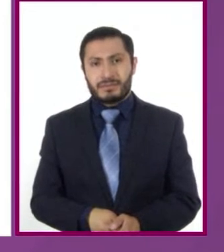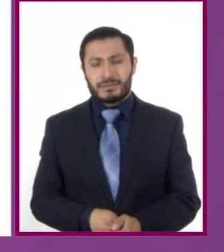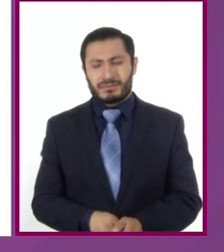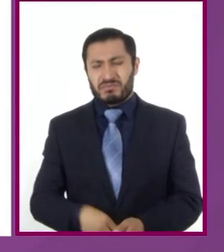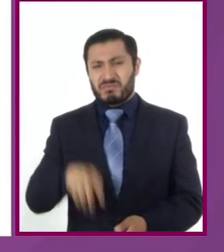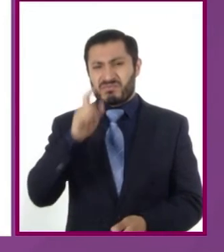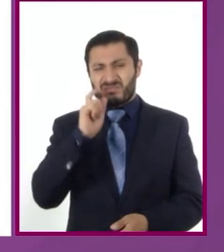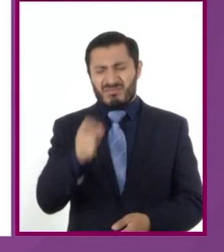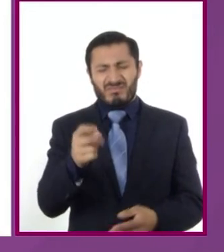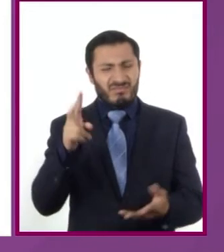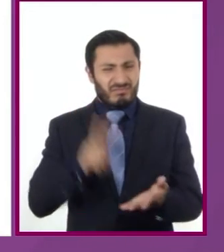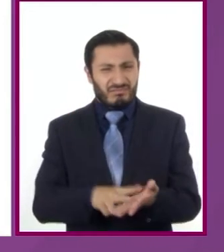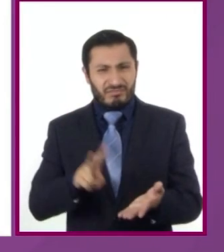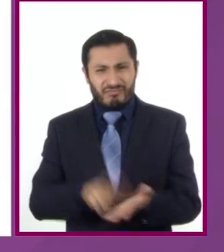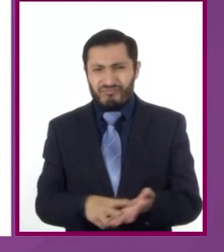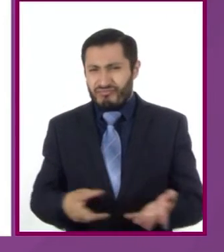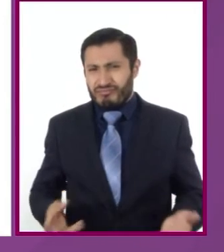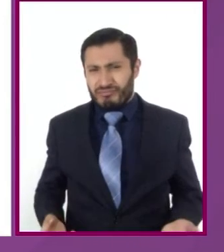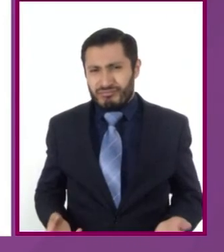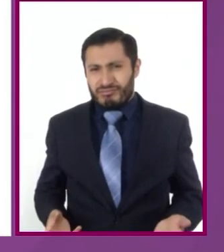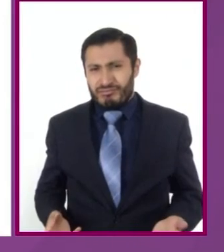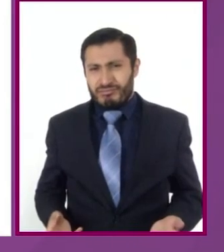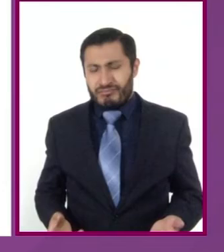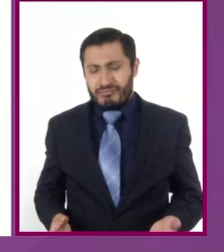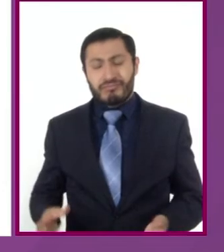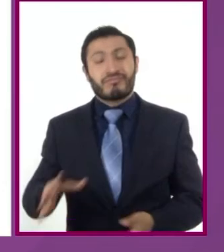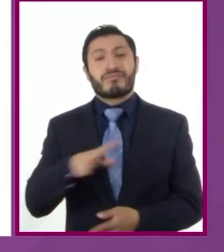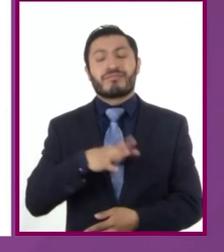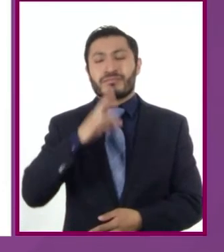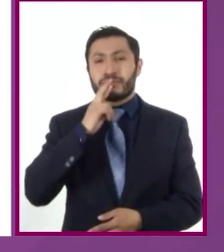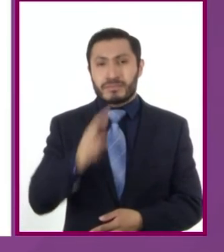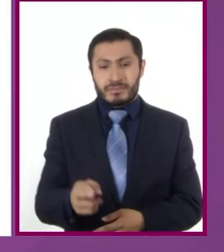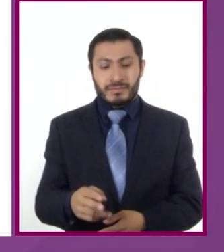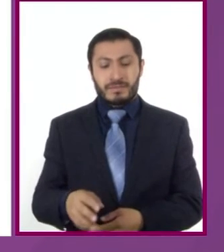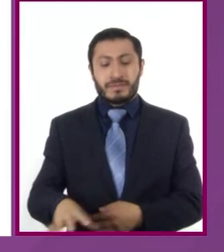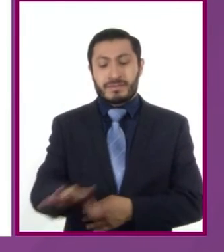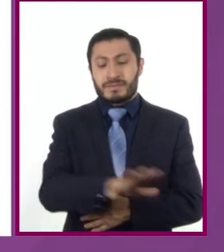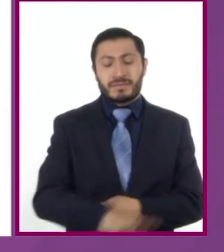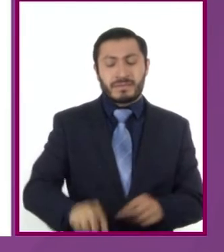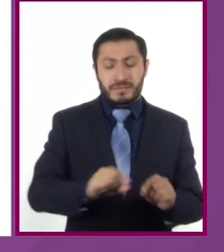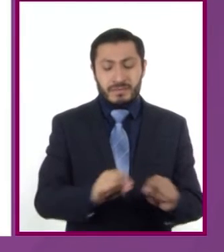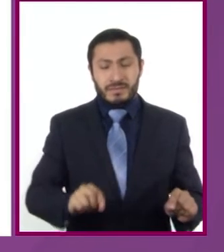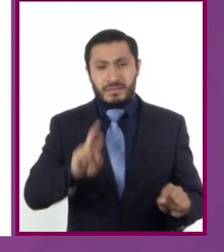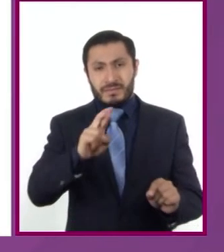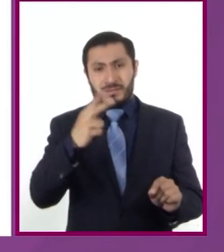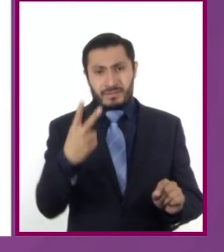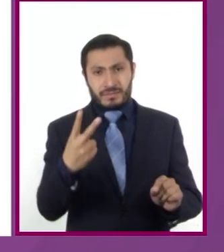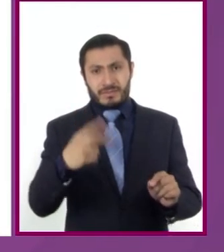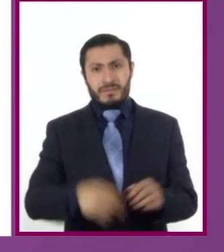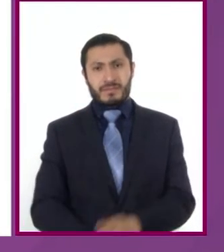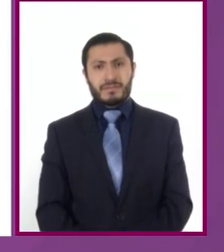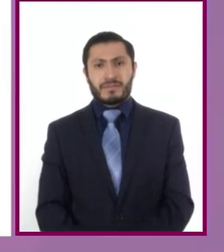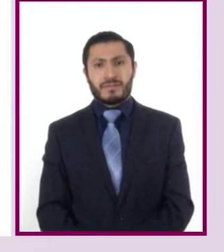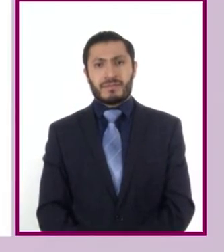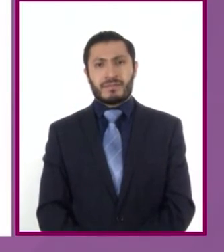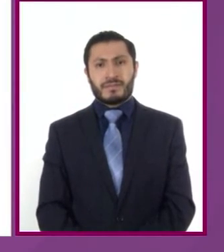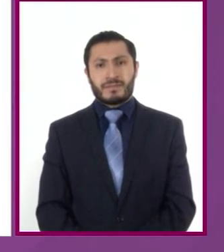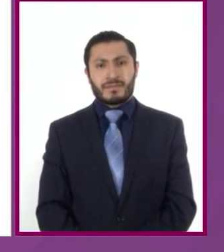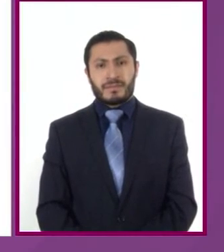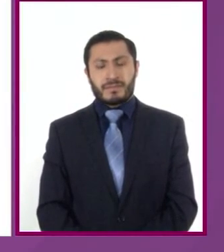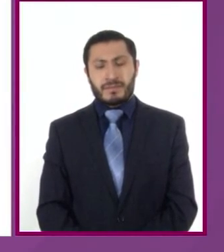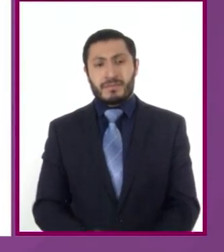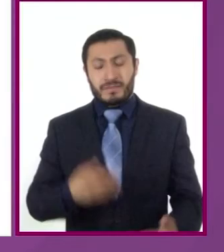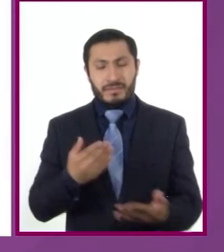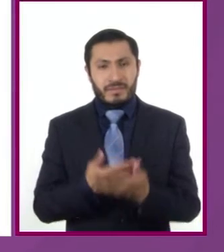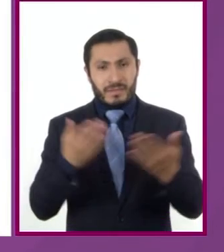¿A qué corresponde este valor? Corresponde al valor de la base del rectángulo 2, R2.